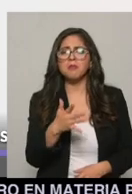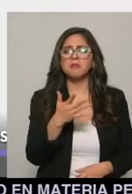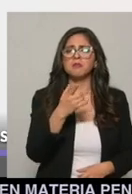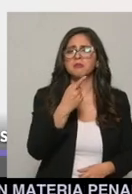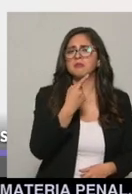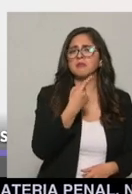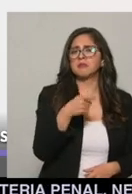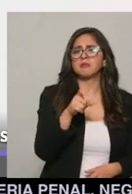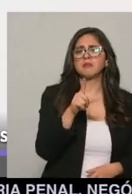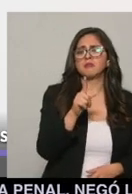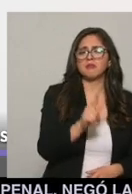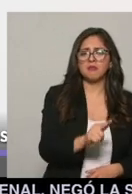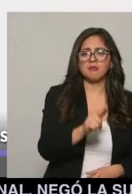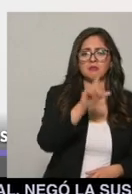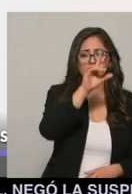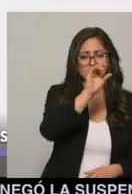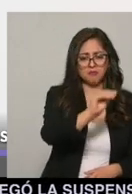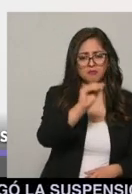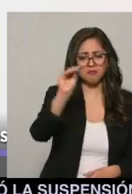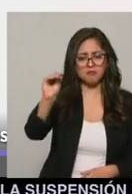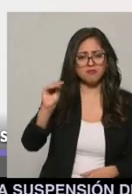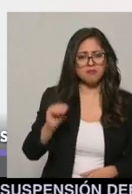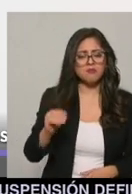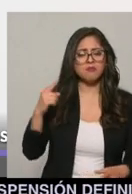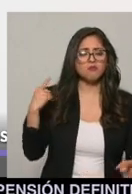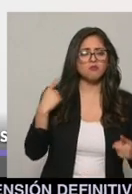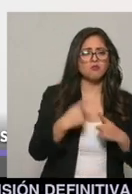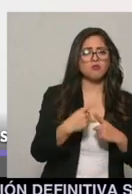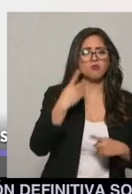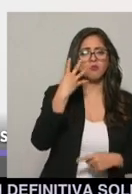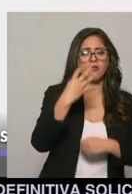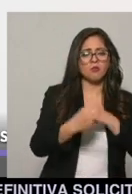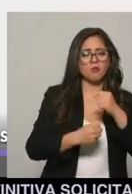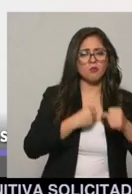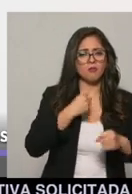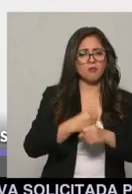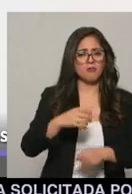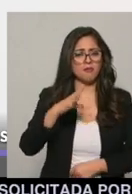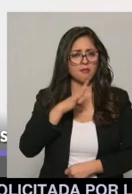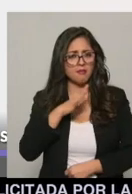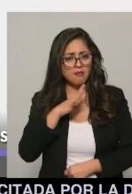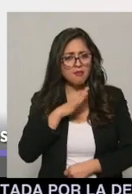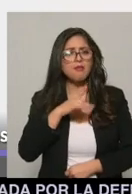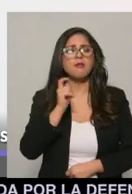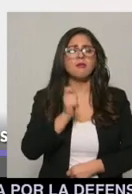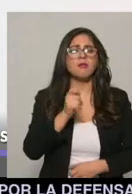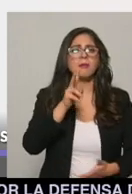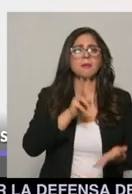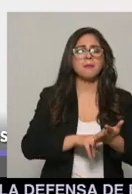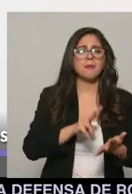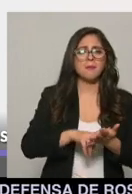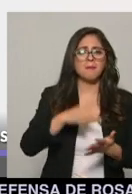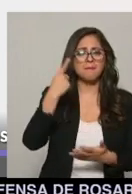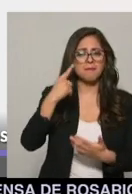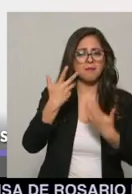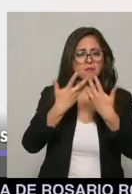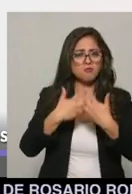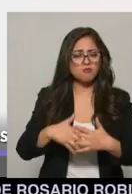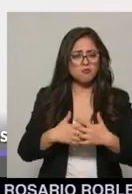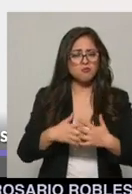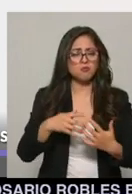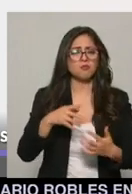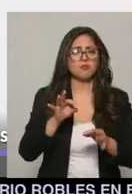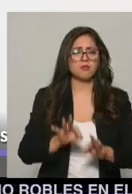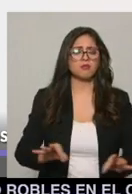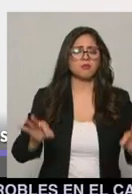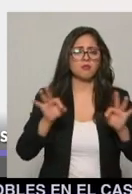como de 170 piezas, ya de estos 4 años, que tienen valores de producción loables,